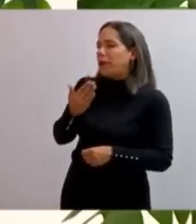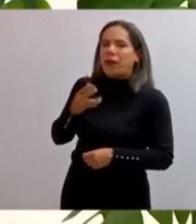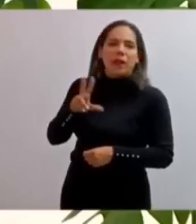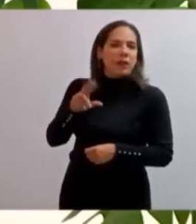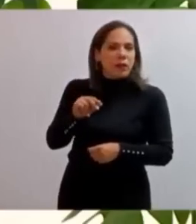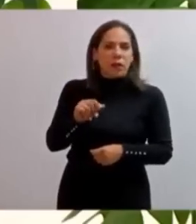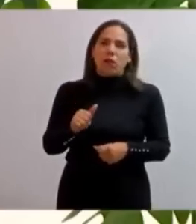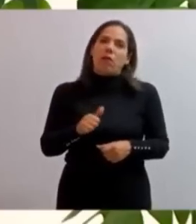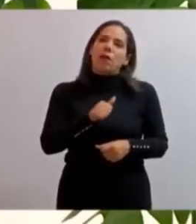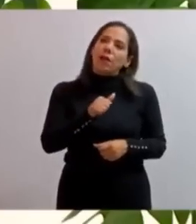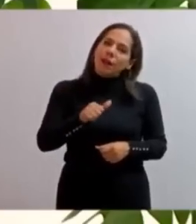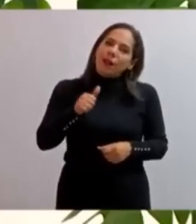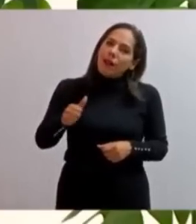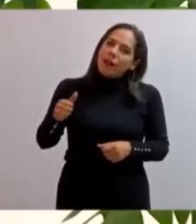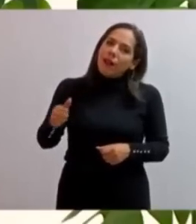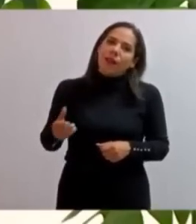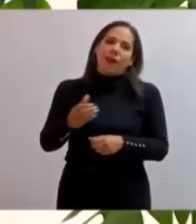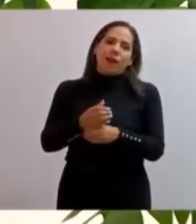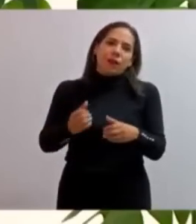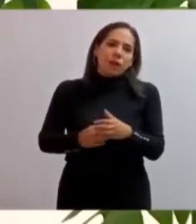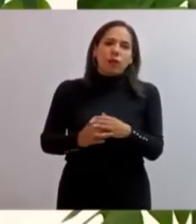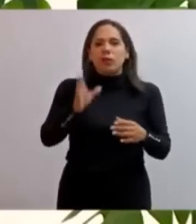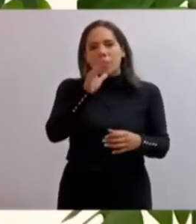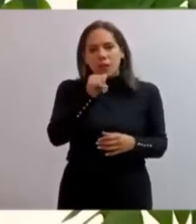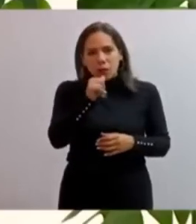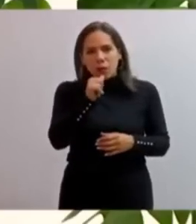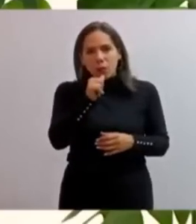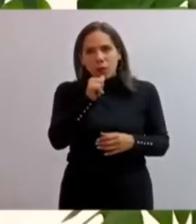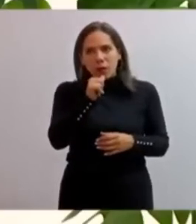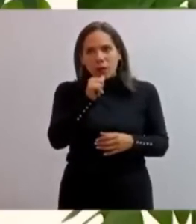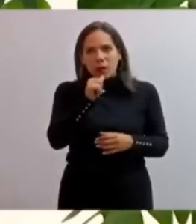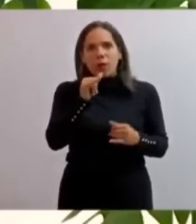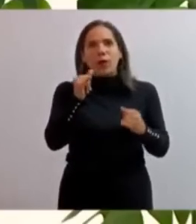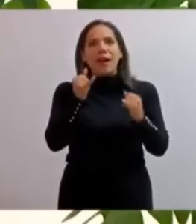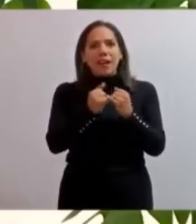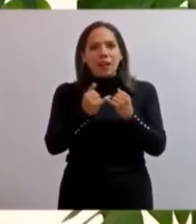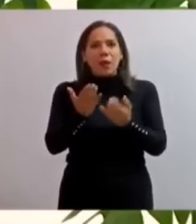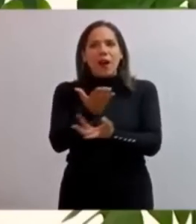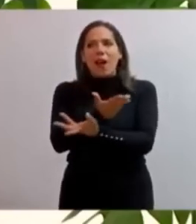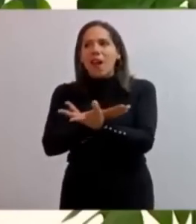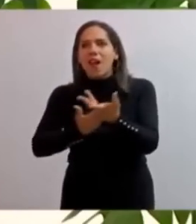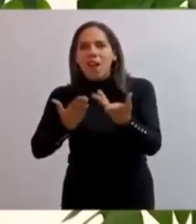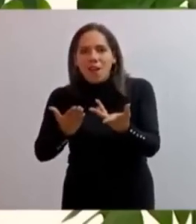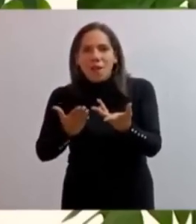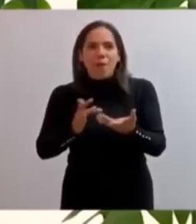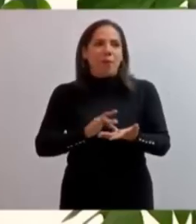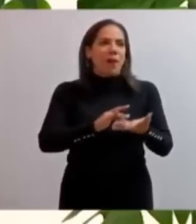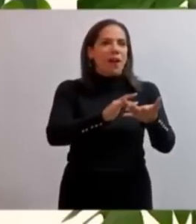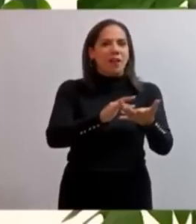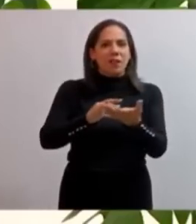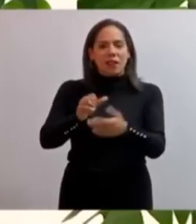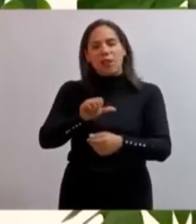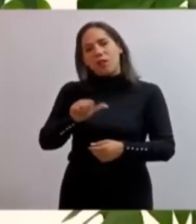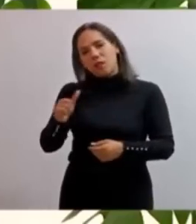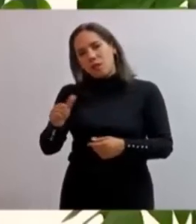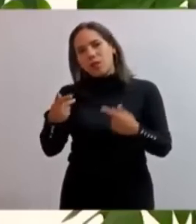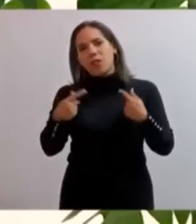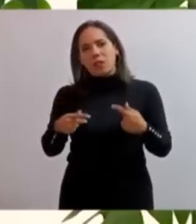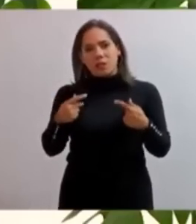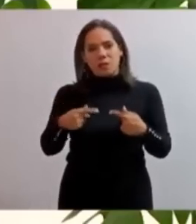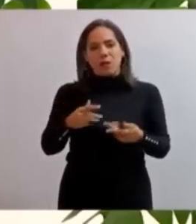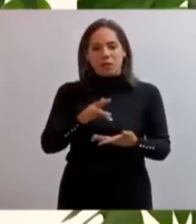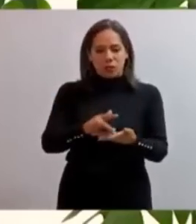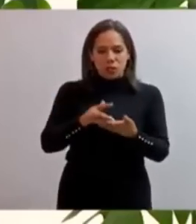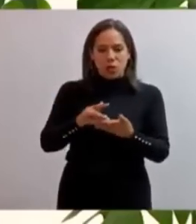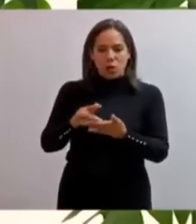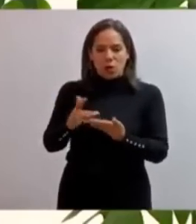caso, sino cuando lo verbalizo también ayudo a que otros aprendan y también ayudo a que otros me digan. Yo he